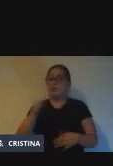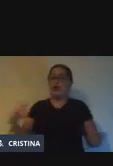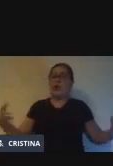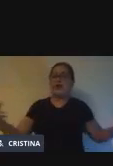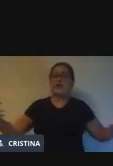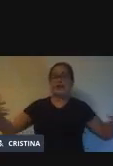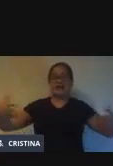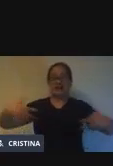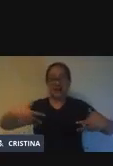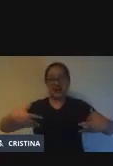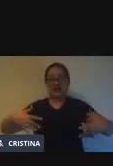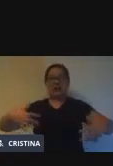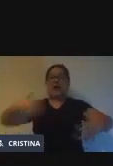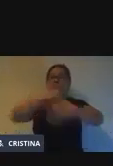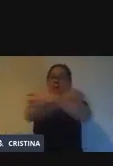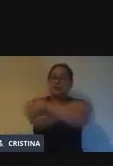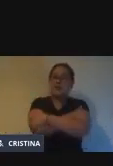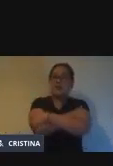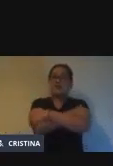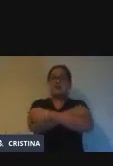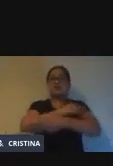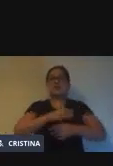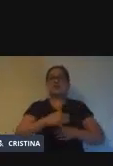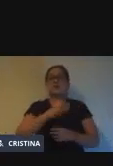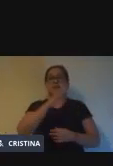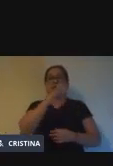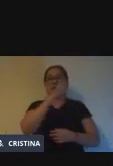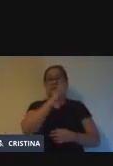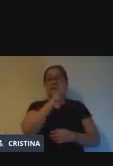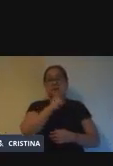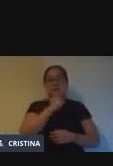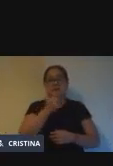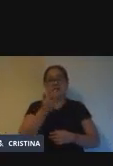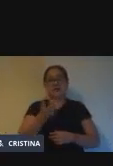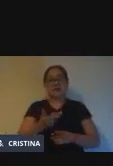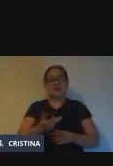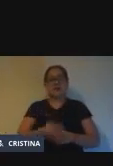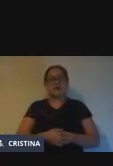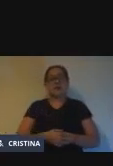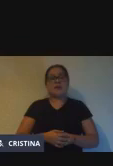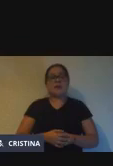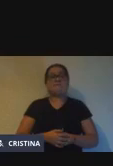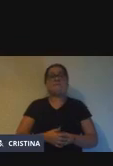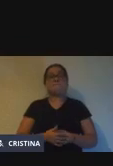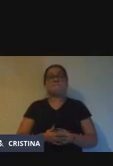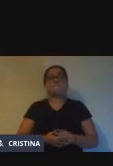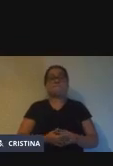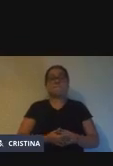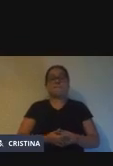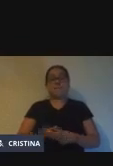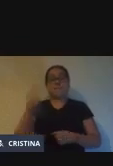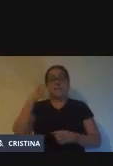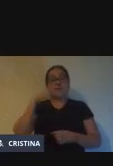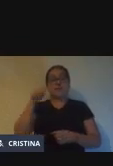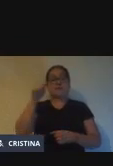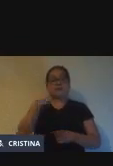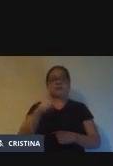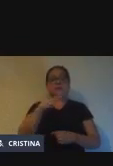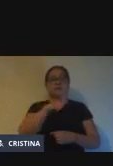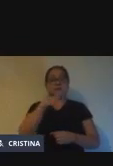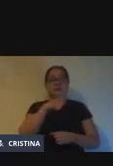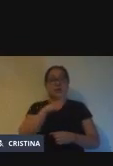poder abrazarnos, puede generar irritabilidad. Pero para que no pase una emoción